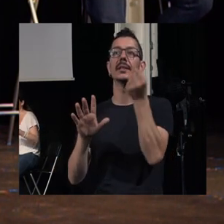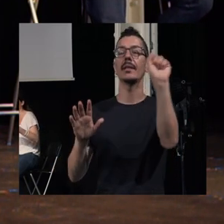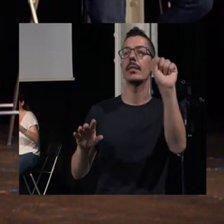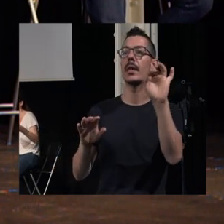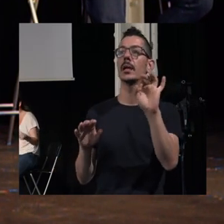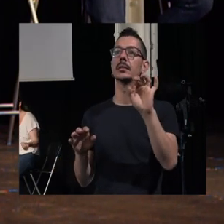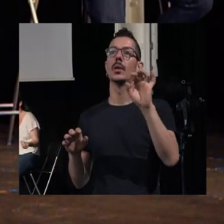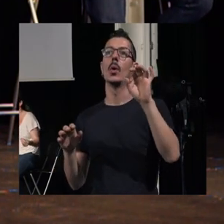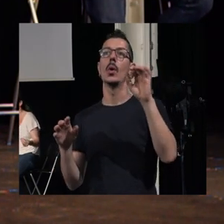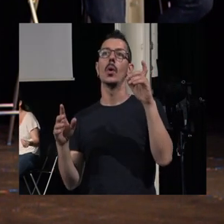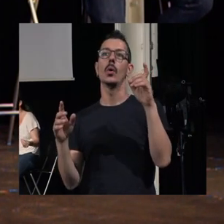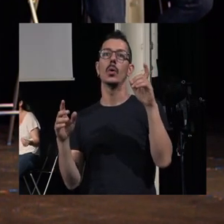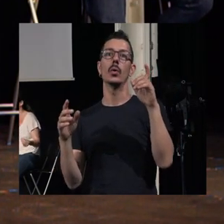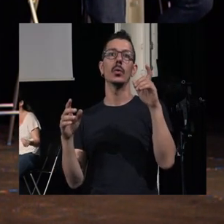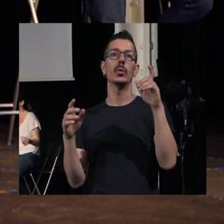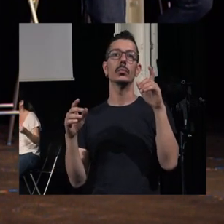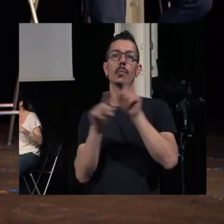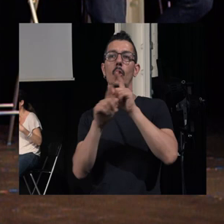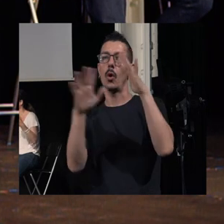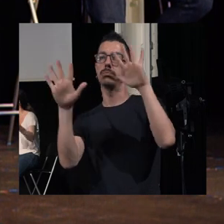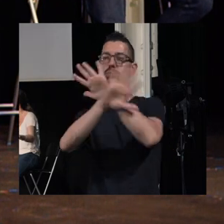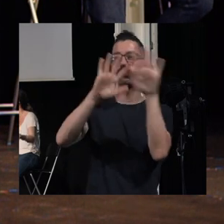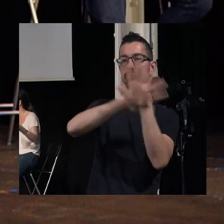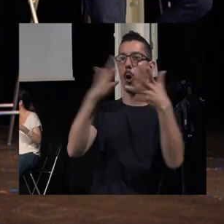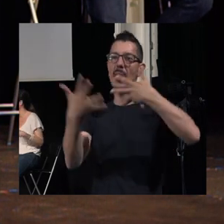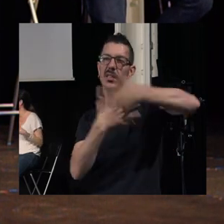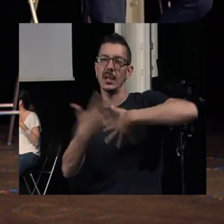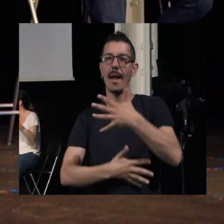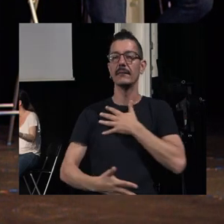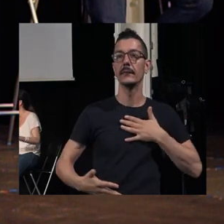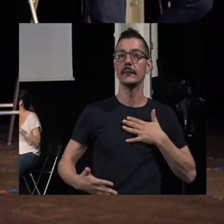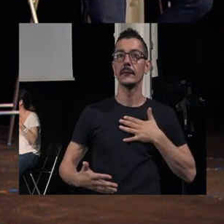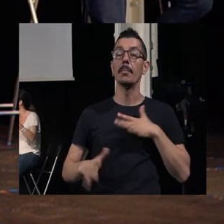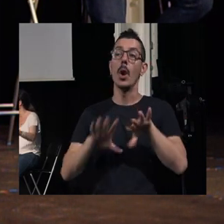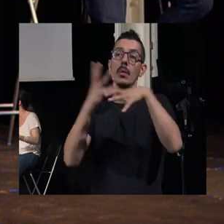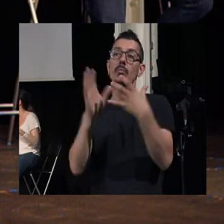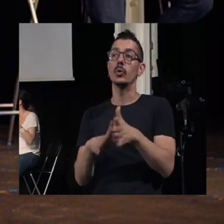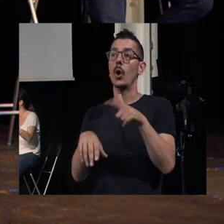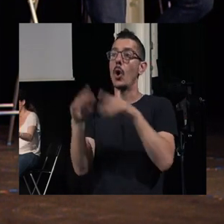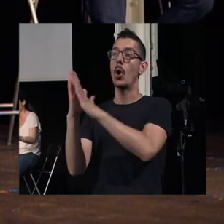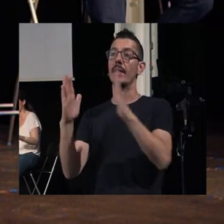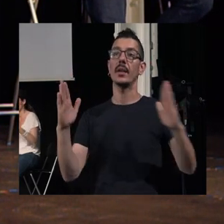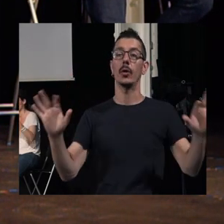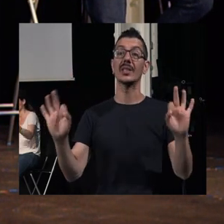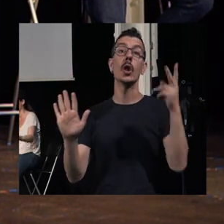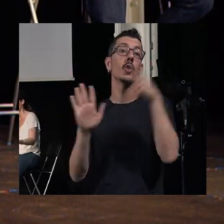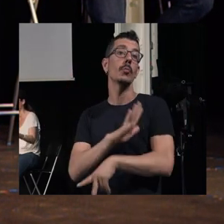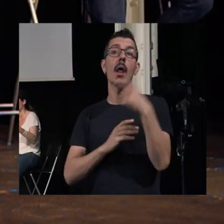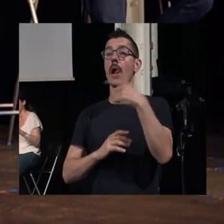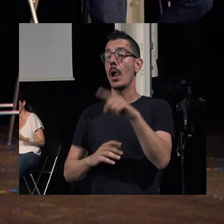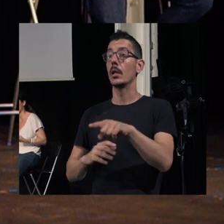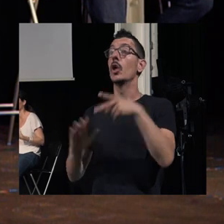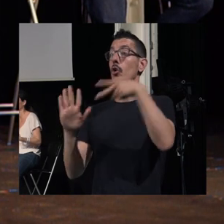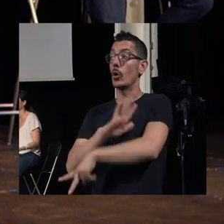pero el mundo, queramos o no, está ordenado, con órdenes que no nos gustan, pero hay normas y evidentemente hay que luchar contra estas